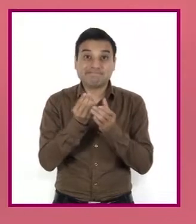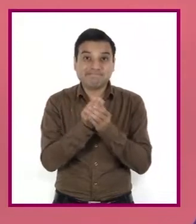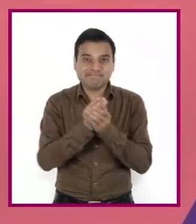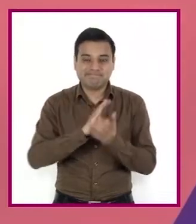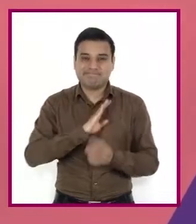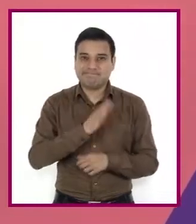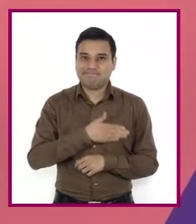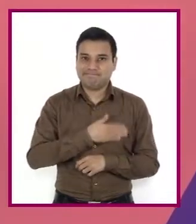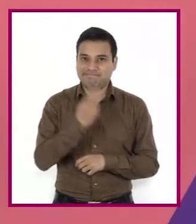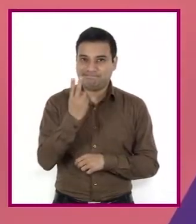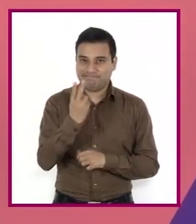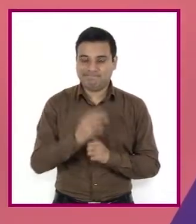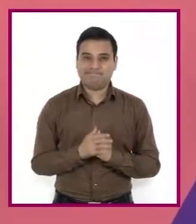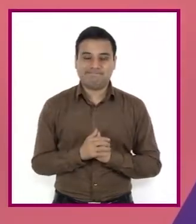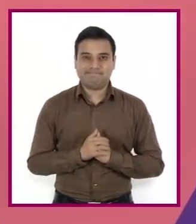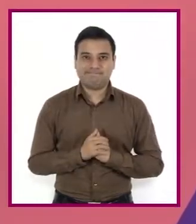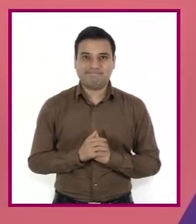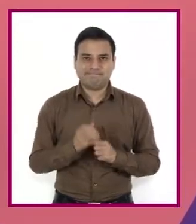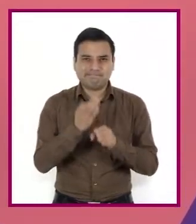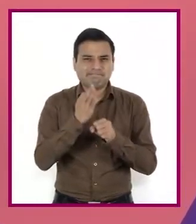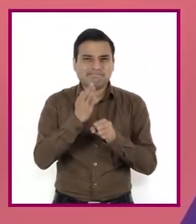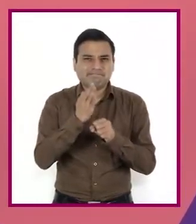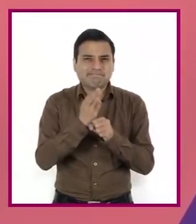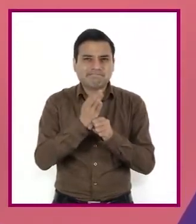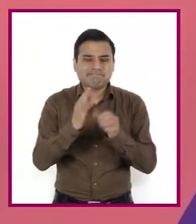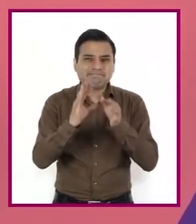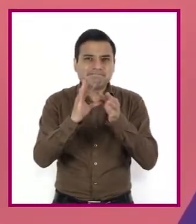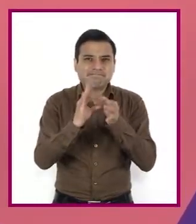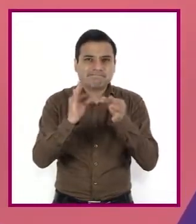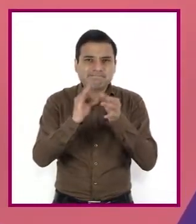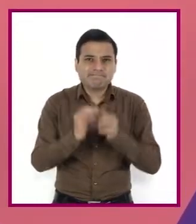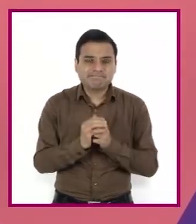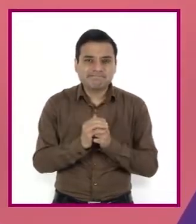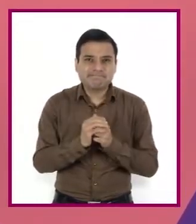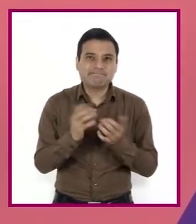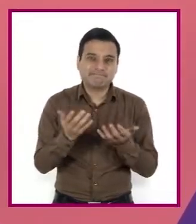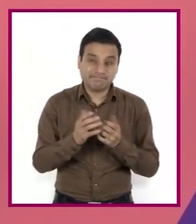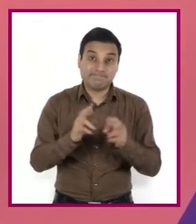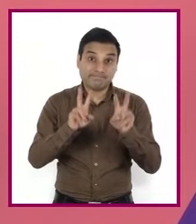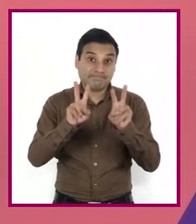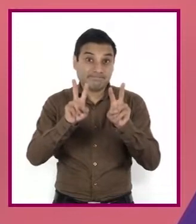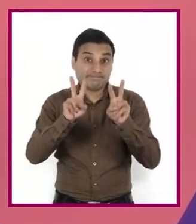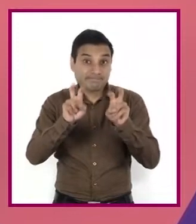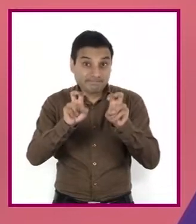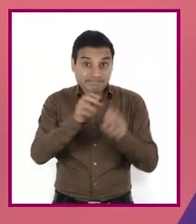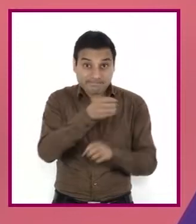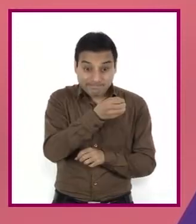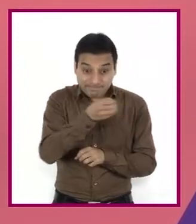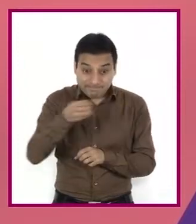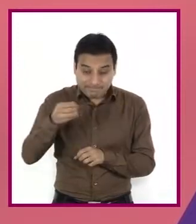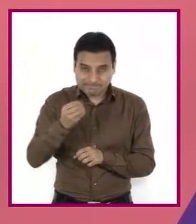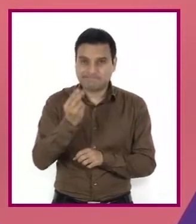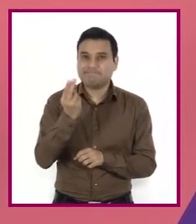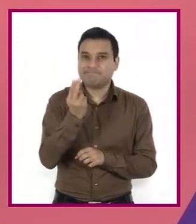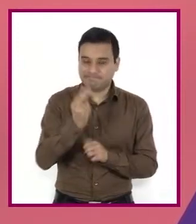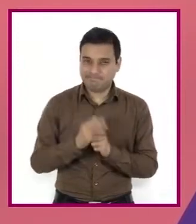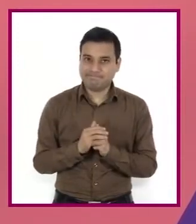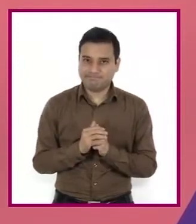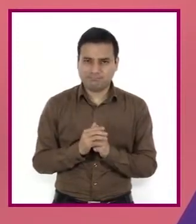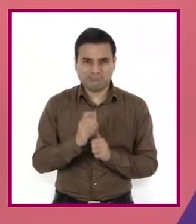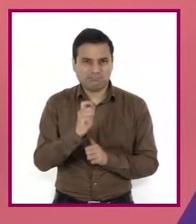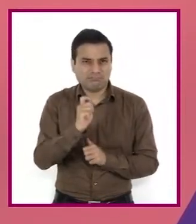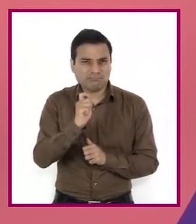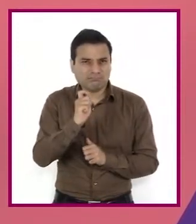Lengua Materna 2. Hoy hablaremos sobre la organización temática es lo primero. Con esto nos referimos